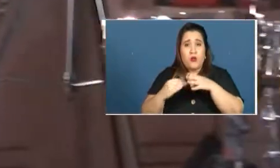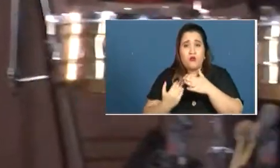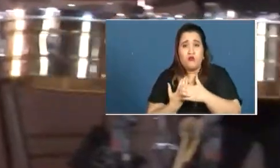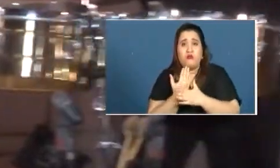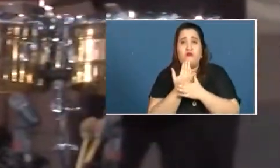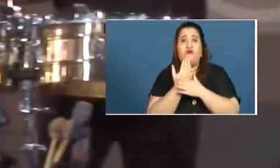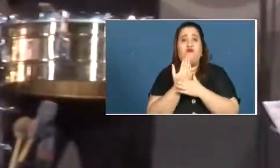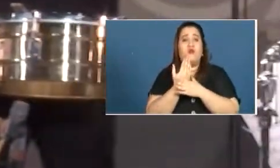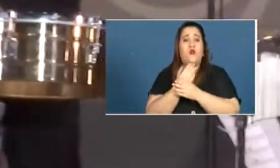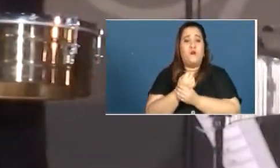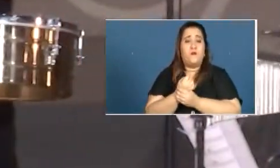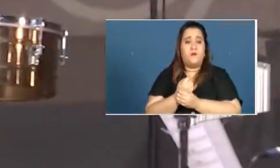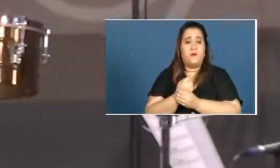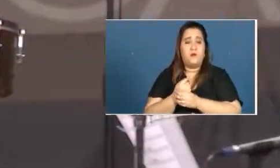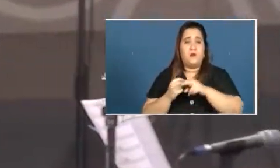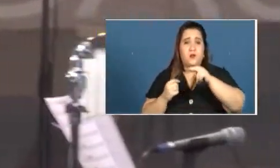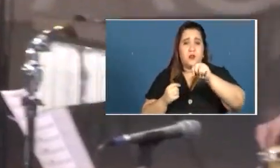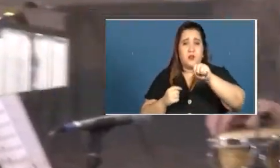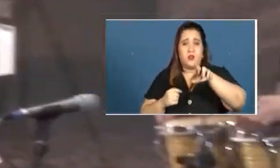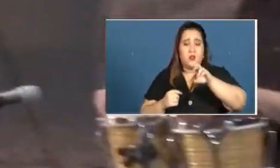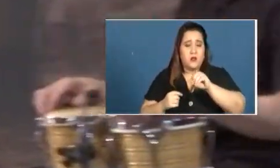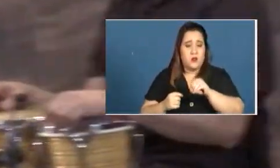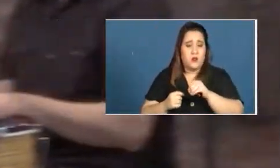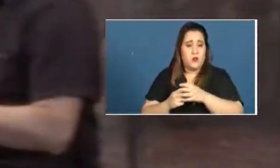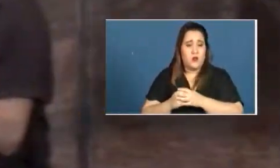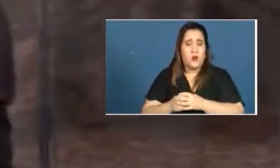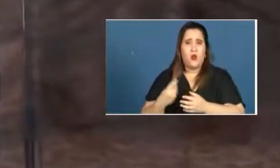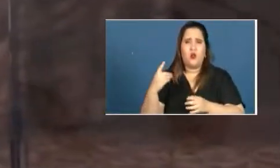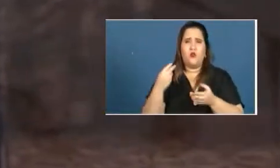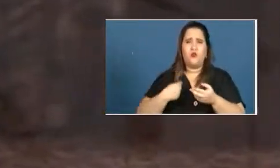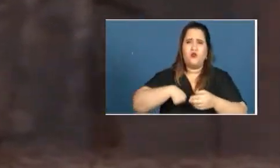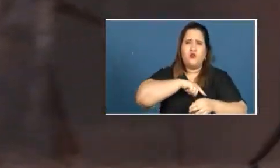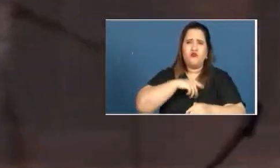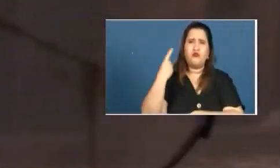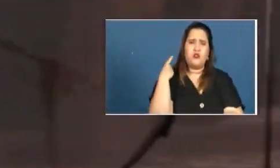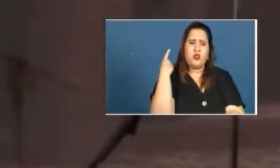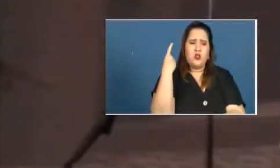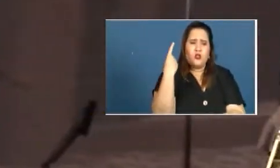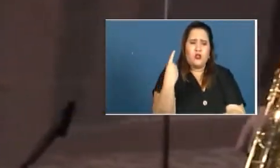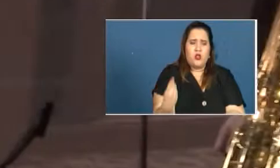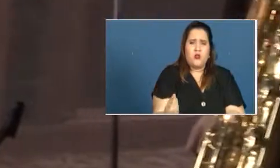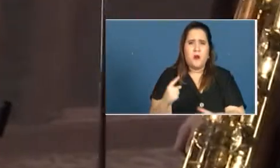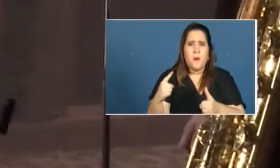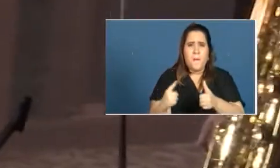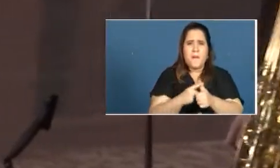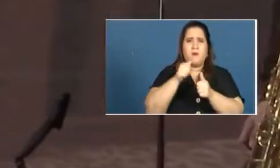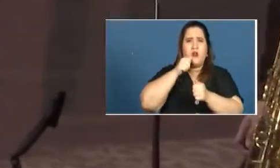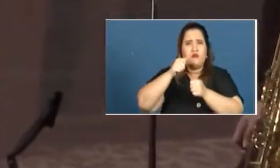Néstor en el barítono, a nuestro director, primer trompeta.